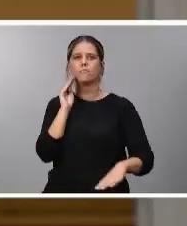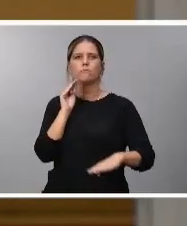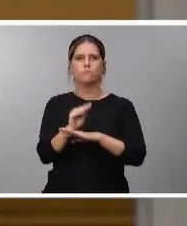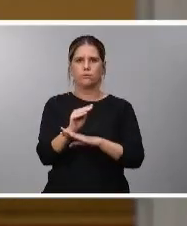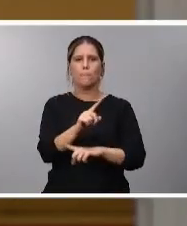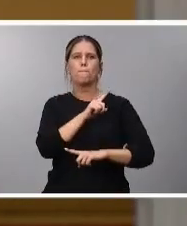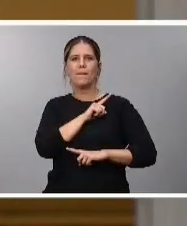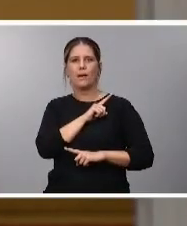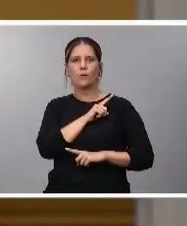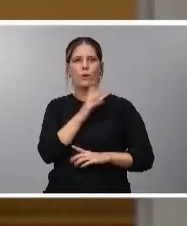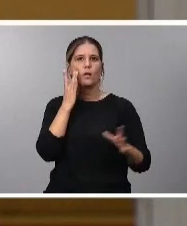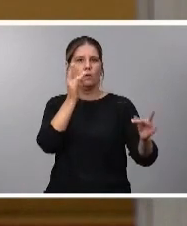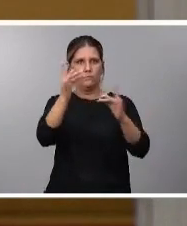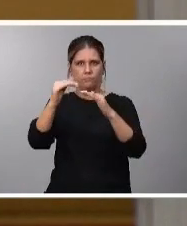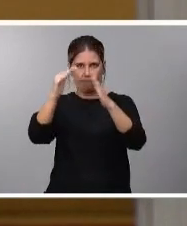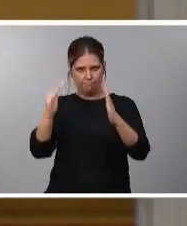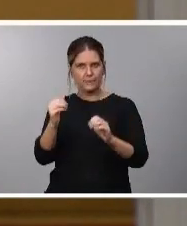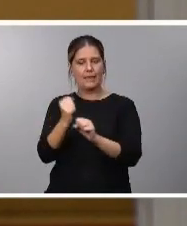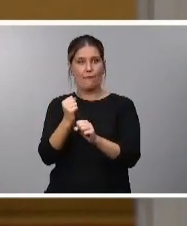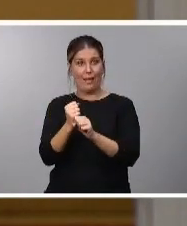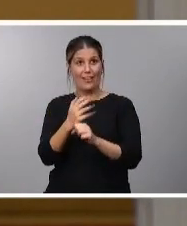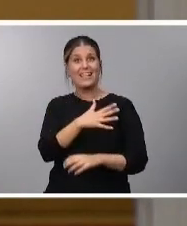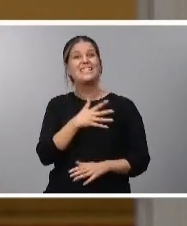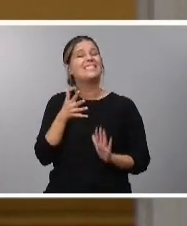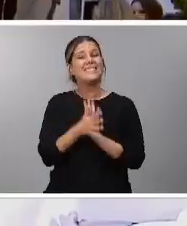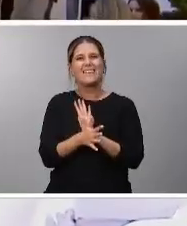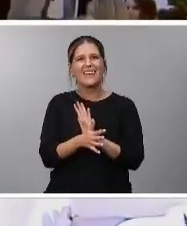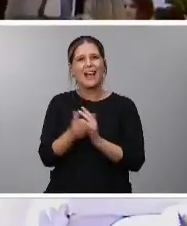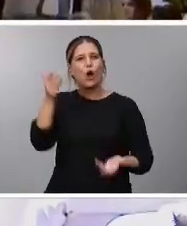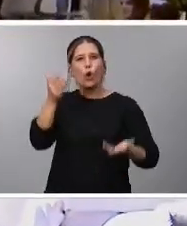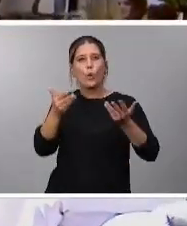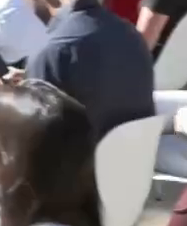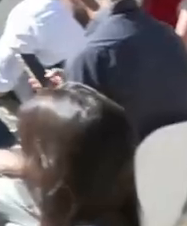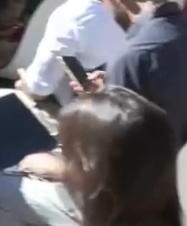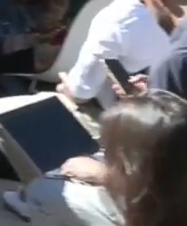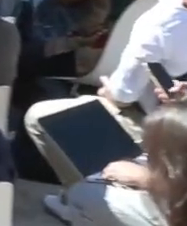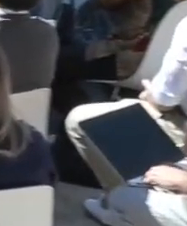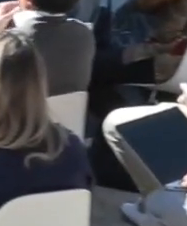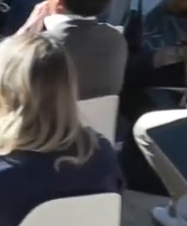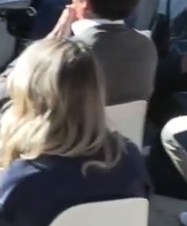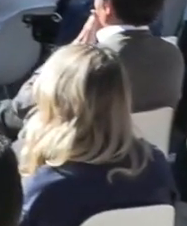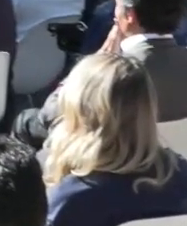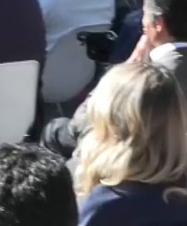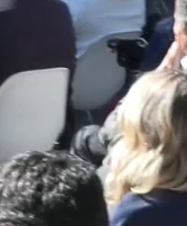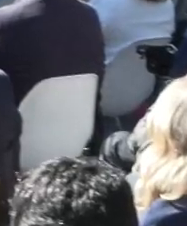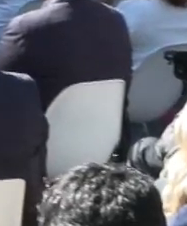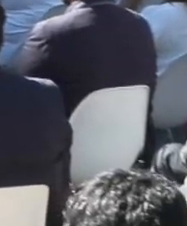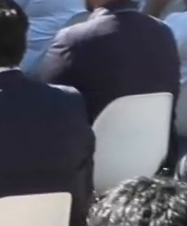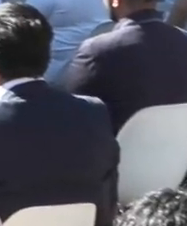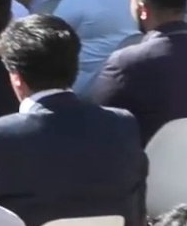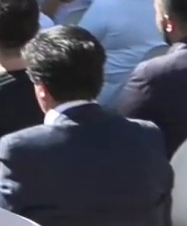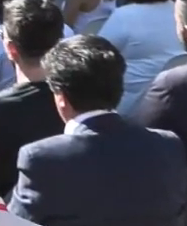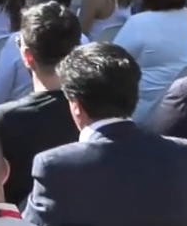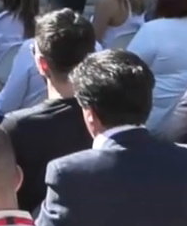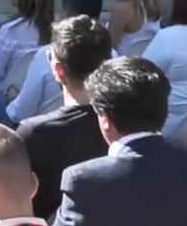propone por tanto fin a una injusticia absolutamente inaceptable el presidente del gobierno se ha situado en este inicio de